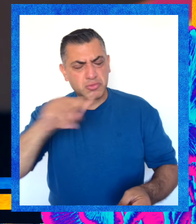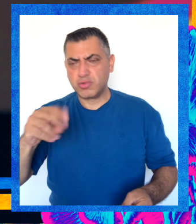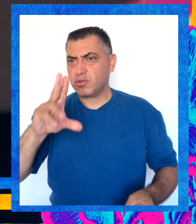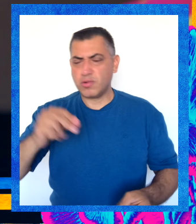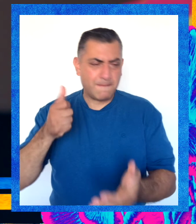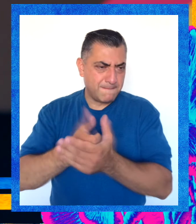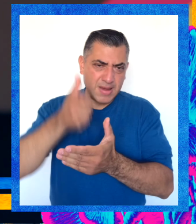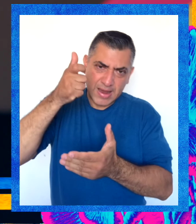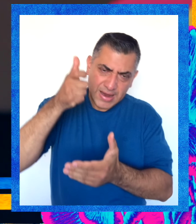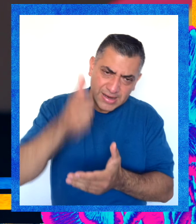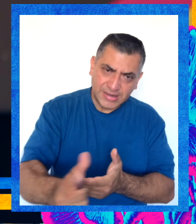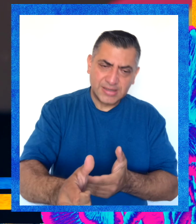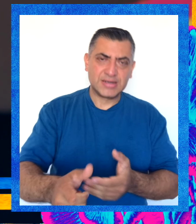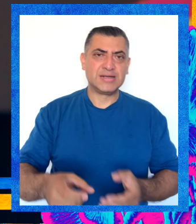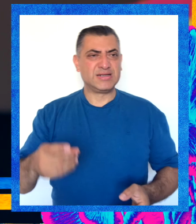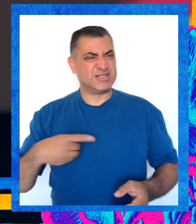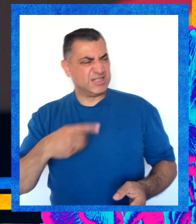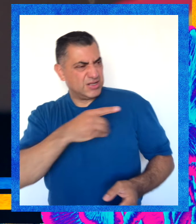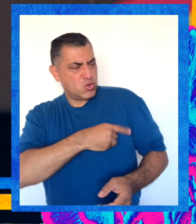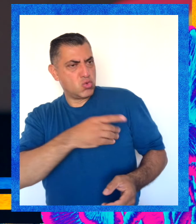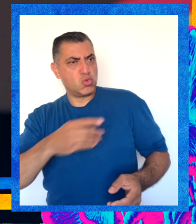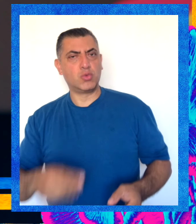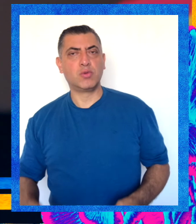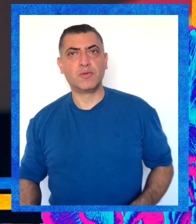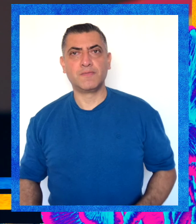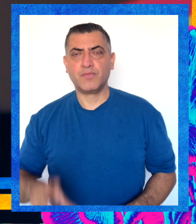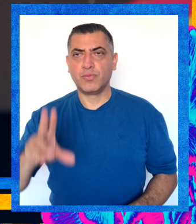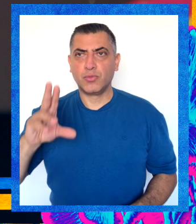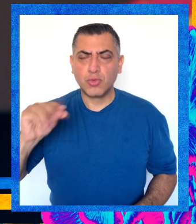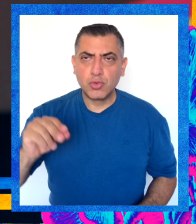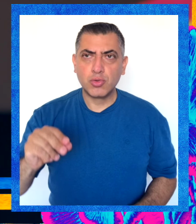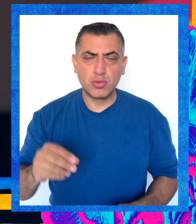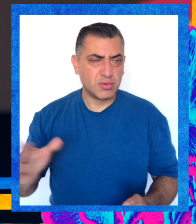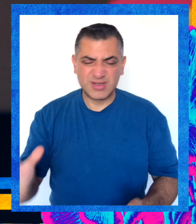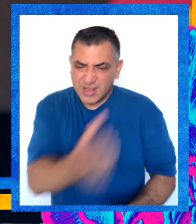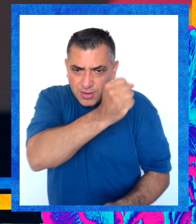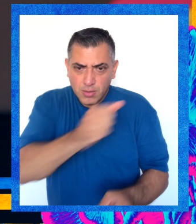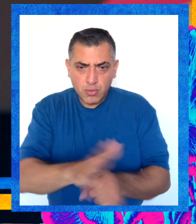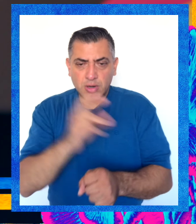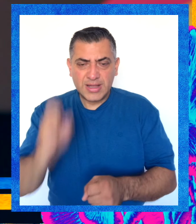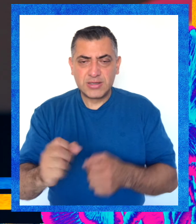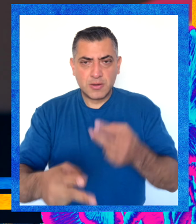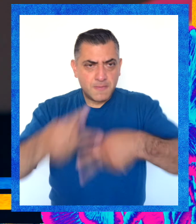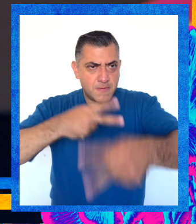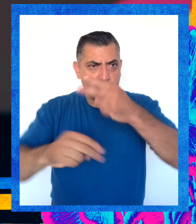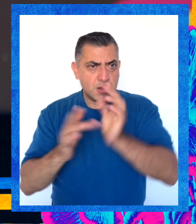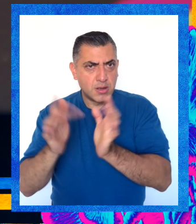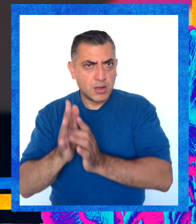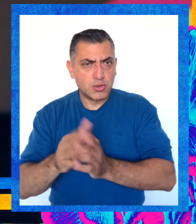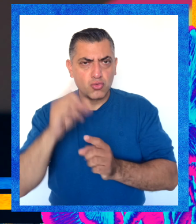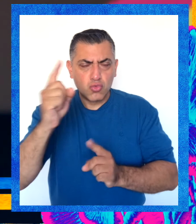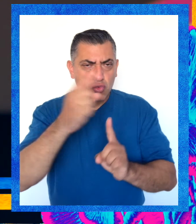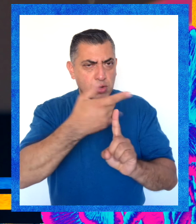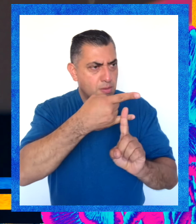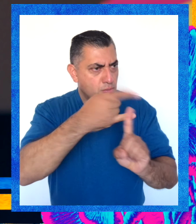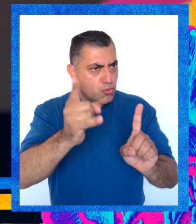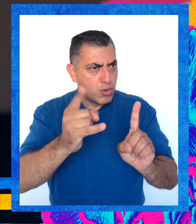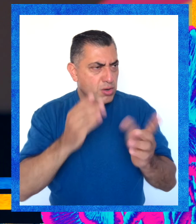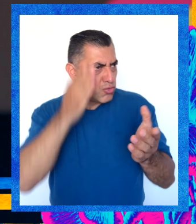puede pagar y satisfacer la deuda no podemos salvarnos por eso vino jesús solamente hay una puerta un